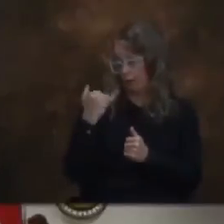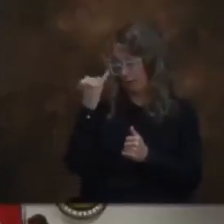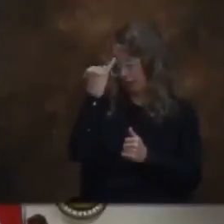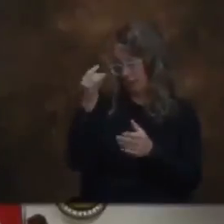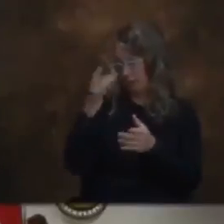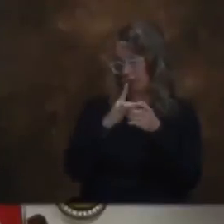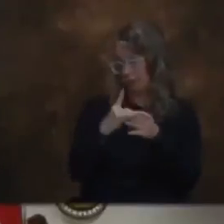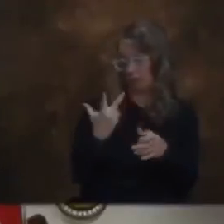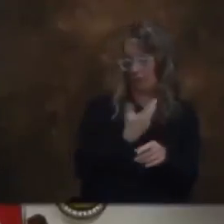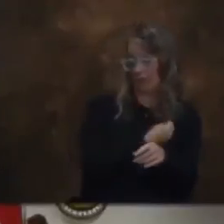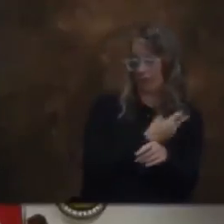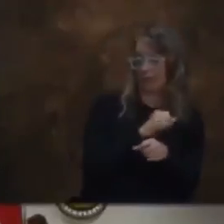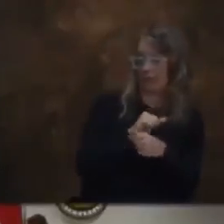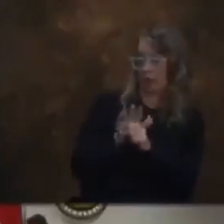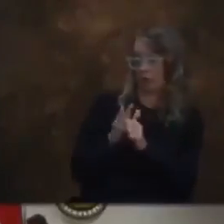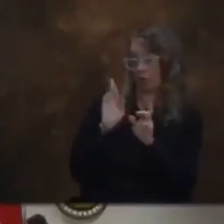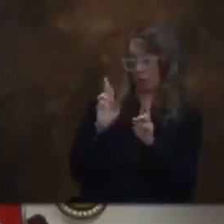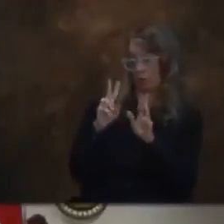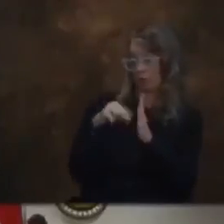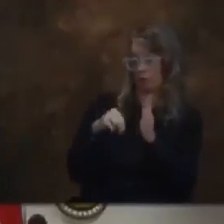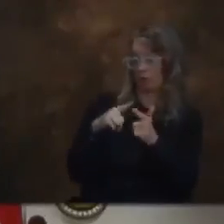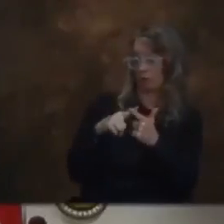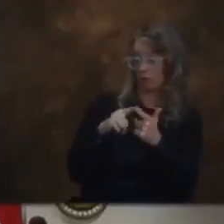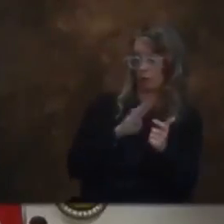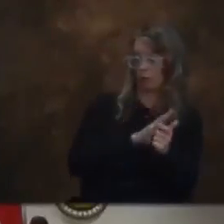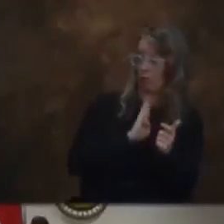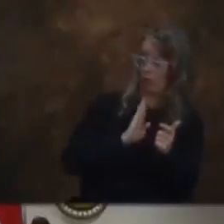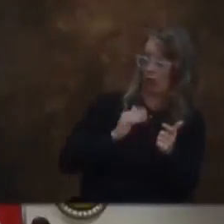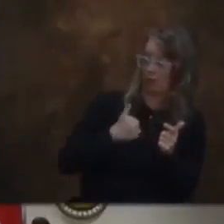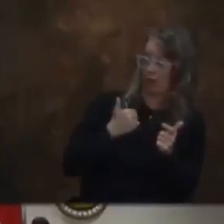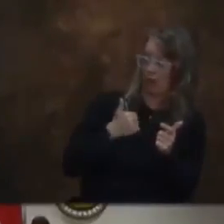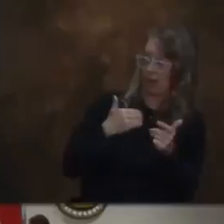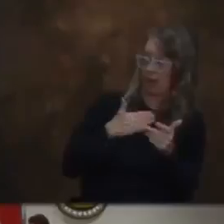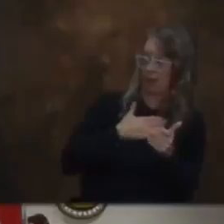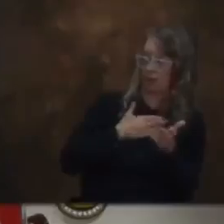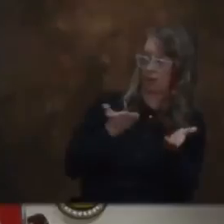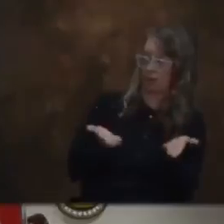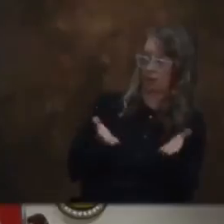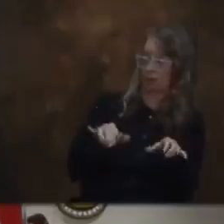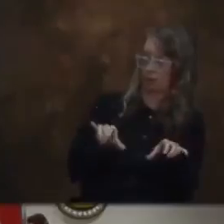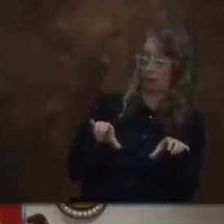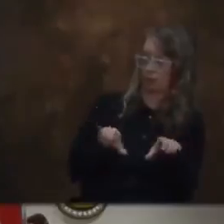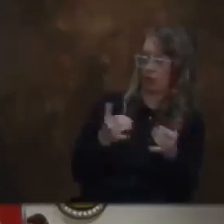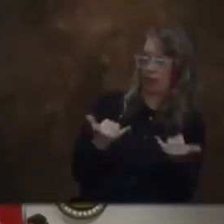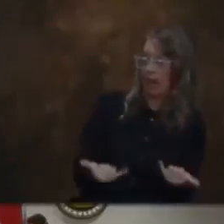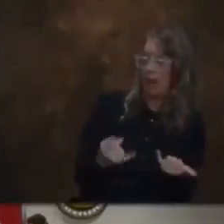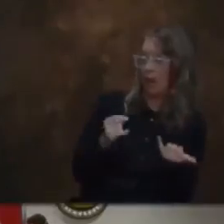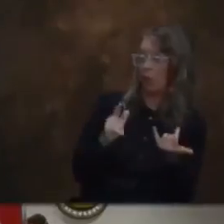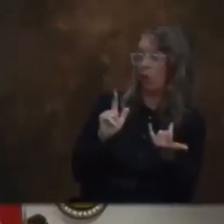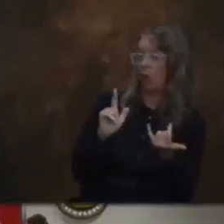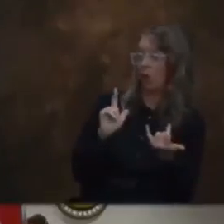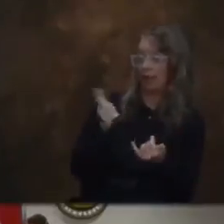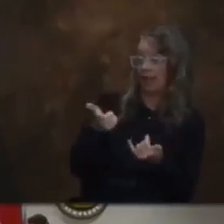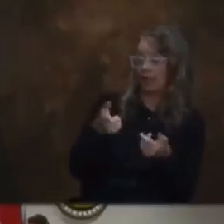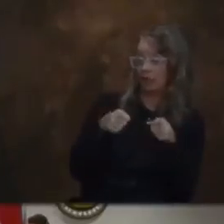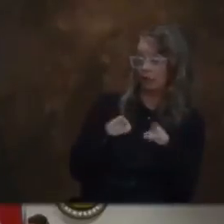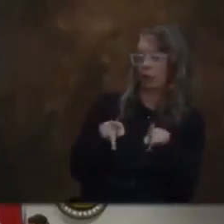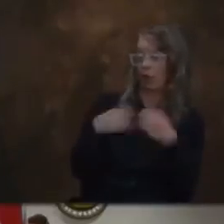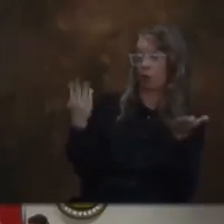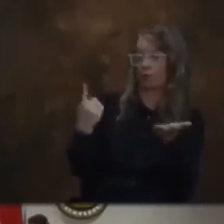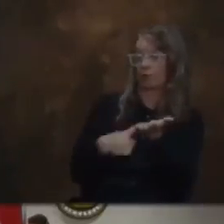y podemos hacer puedo hablar sobre eso ahora o más adelante o al final si tenemos tiempo porque no lo haces ya